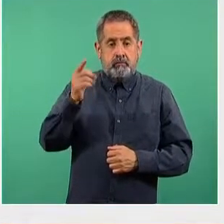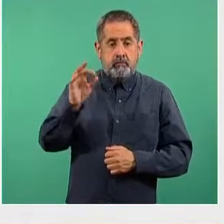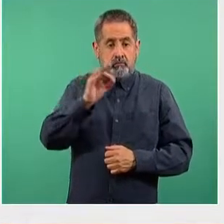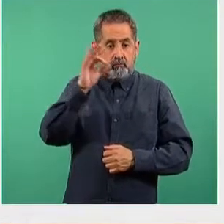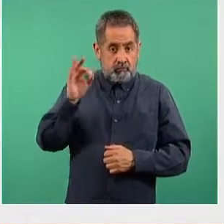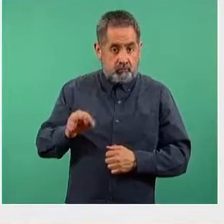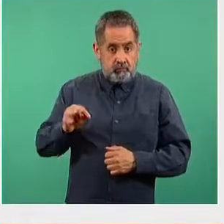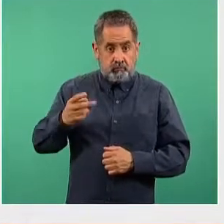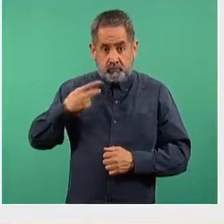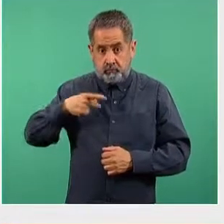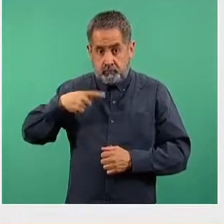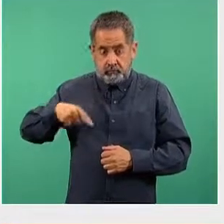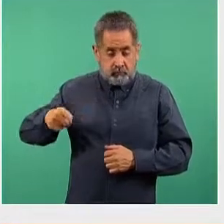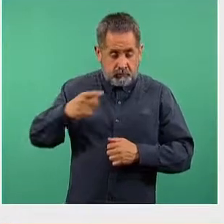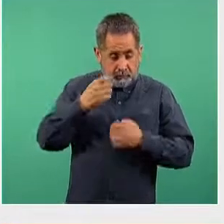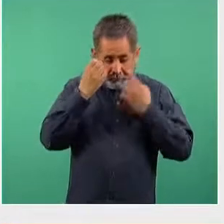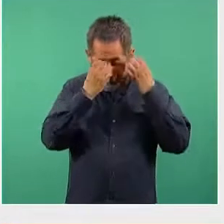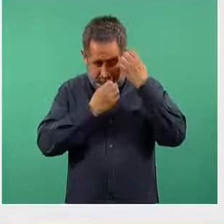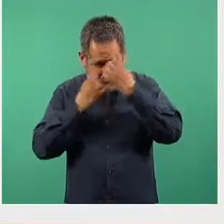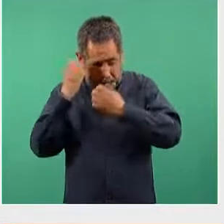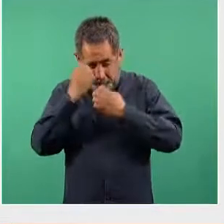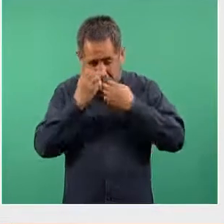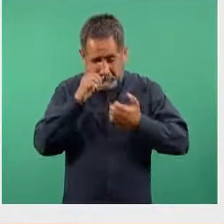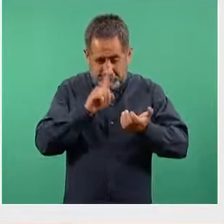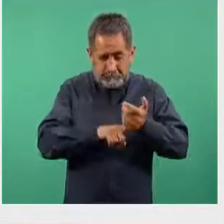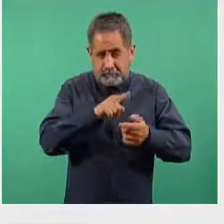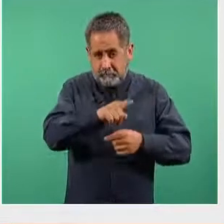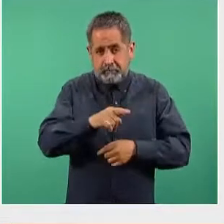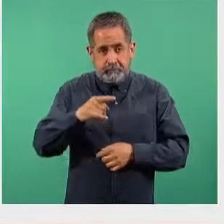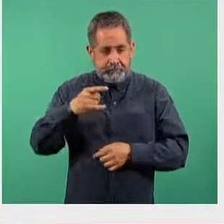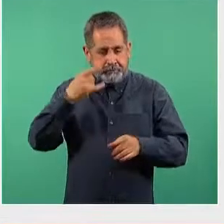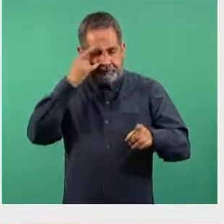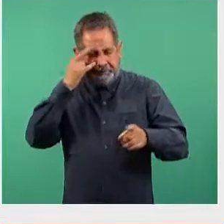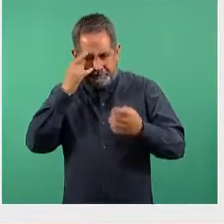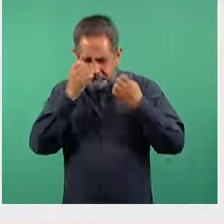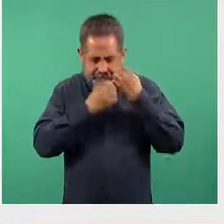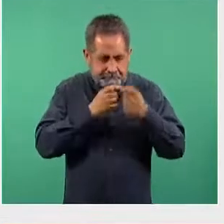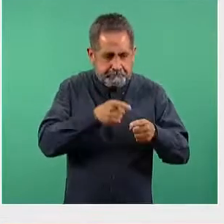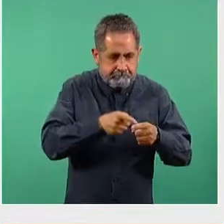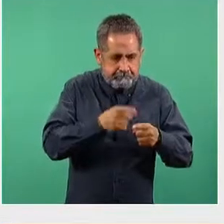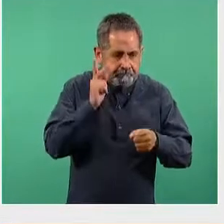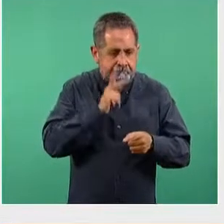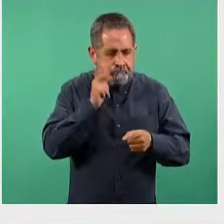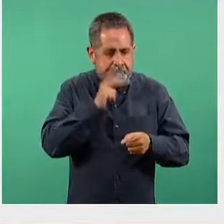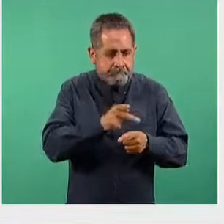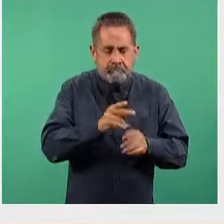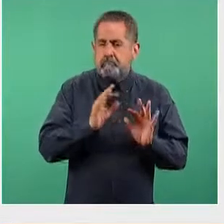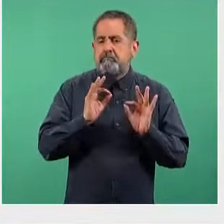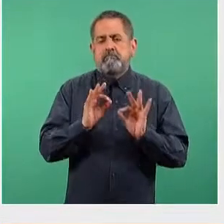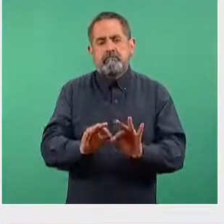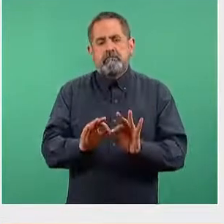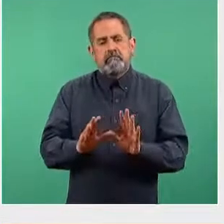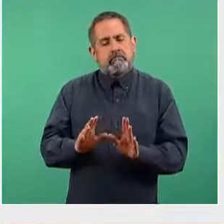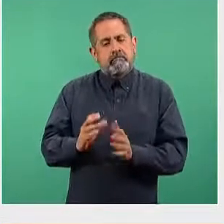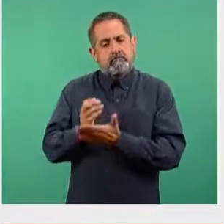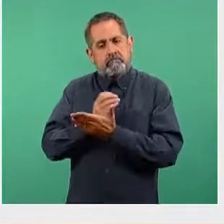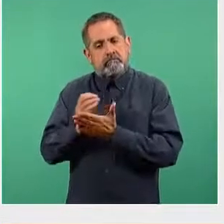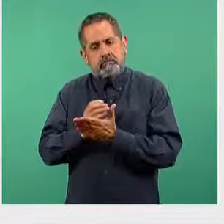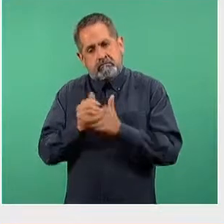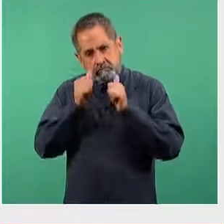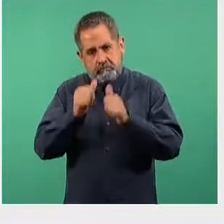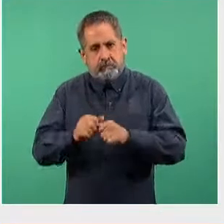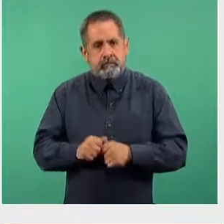7.1% de todas las personas que se han estudiado en Campeche han resultado de estos operativos.